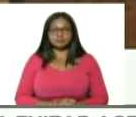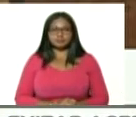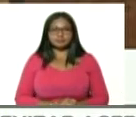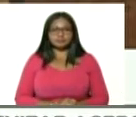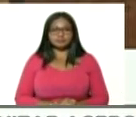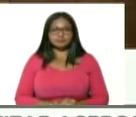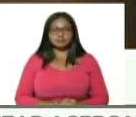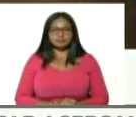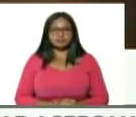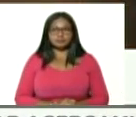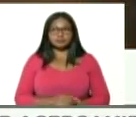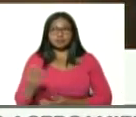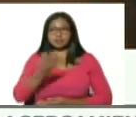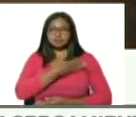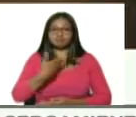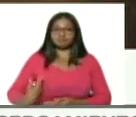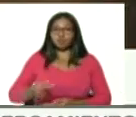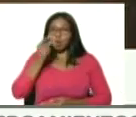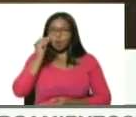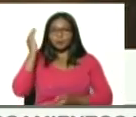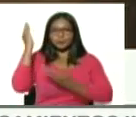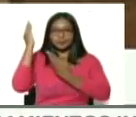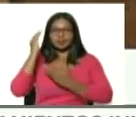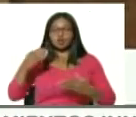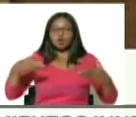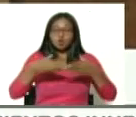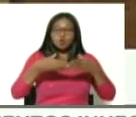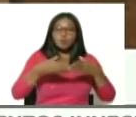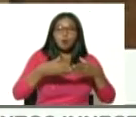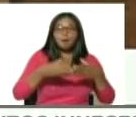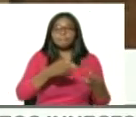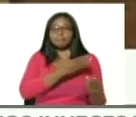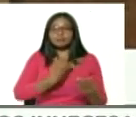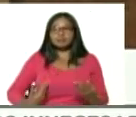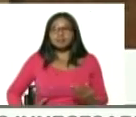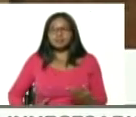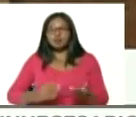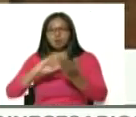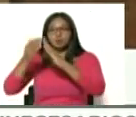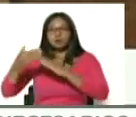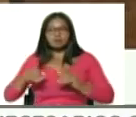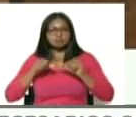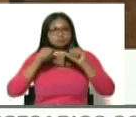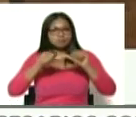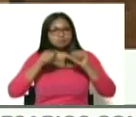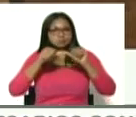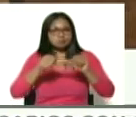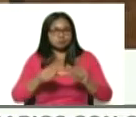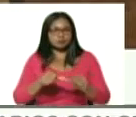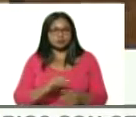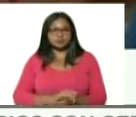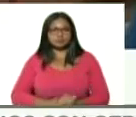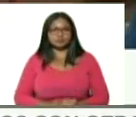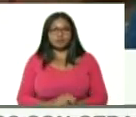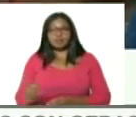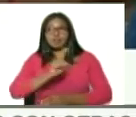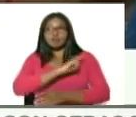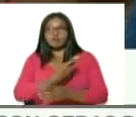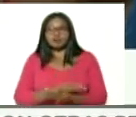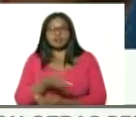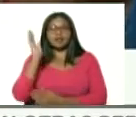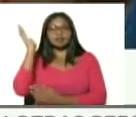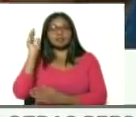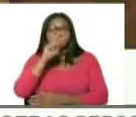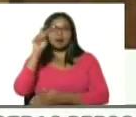es el presidente de la Comisión Permanente de Comunas, del Poder Comunal, de la Asamblea